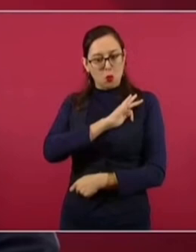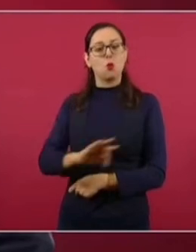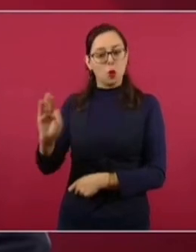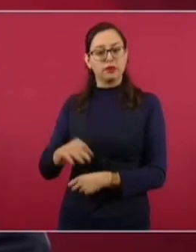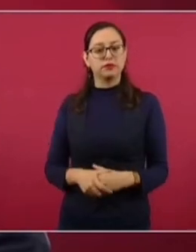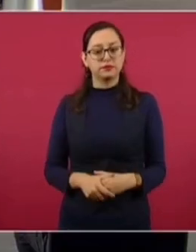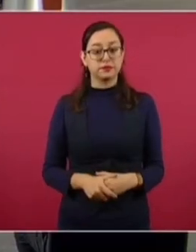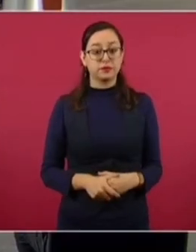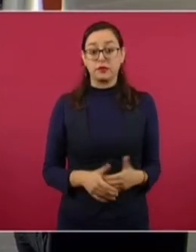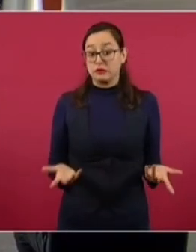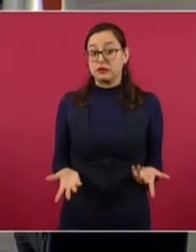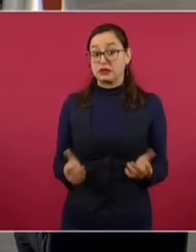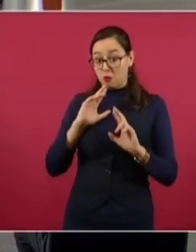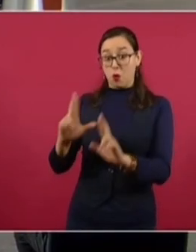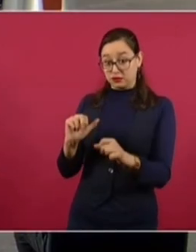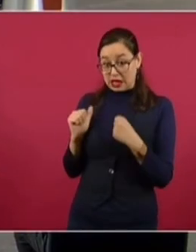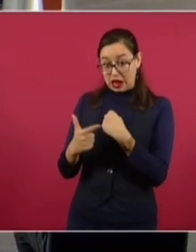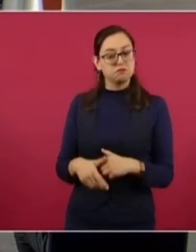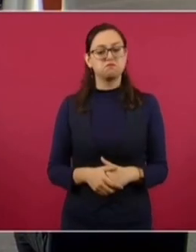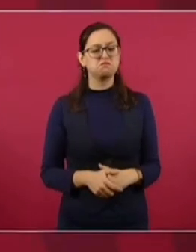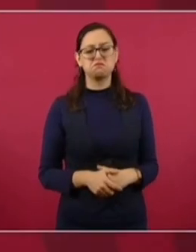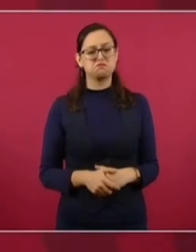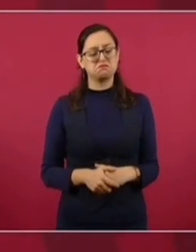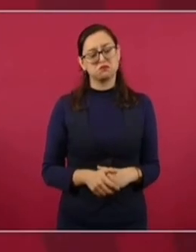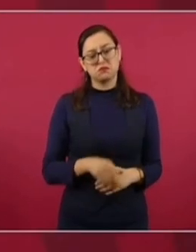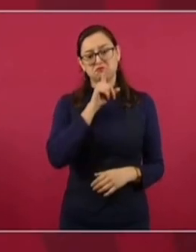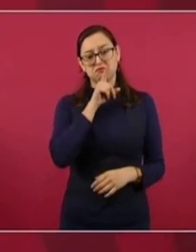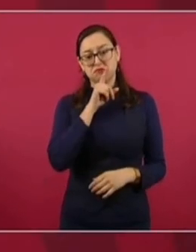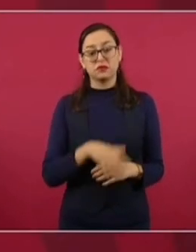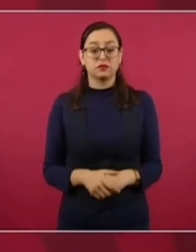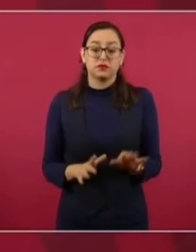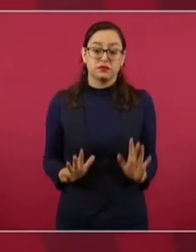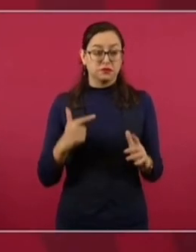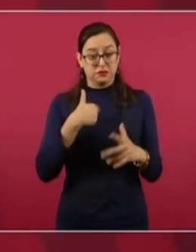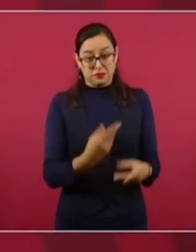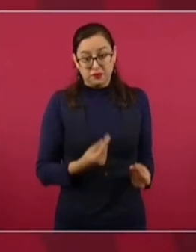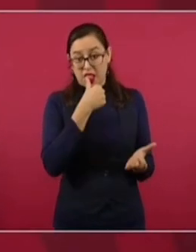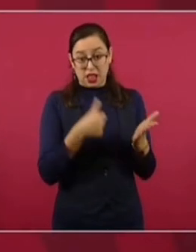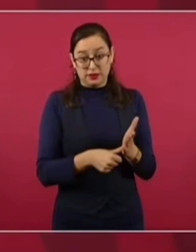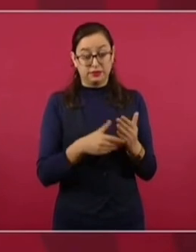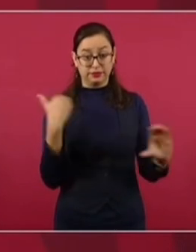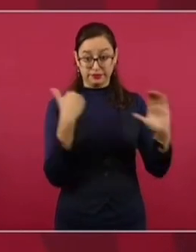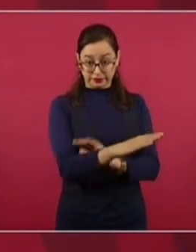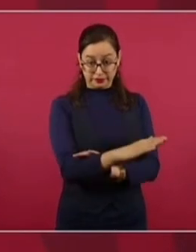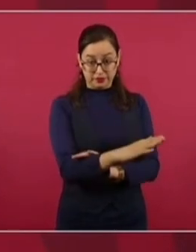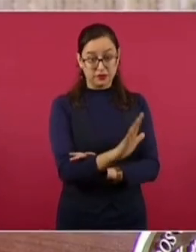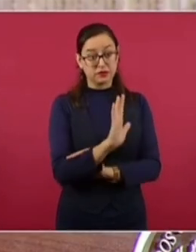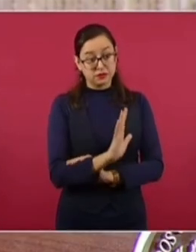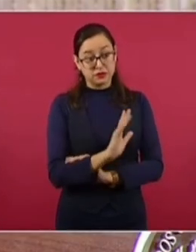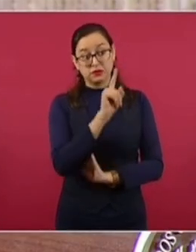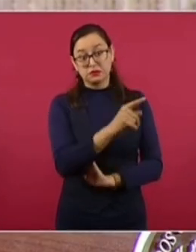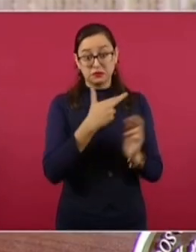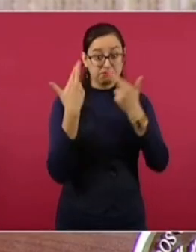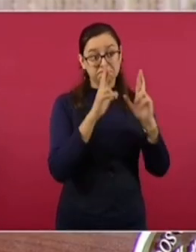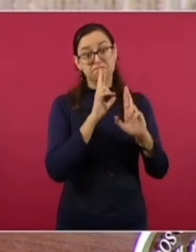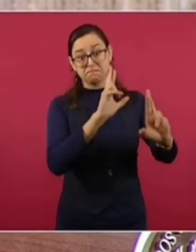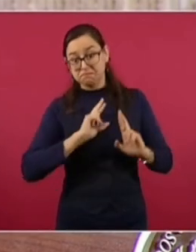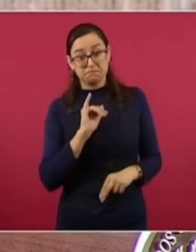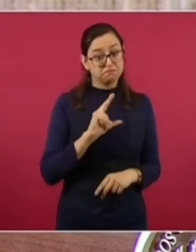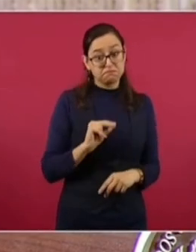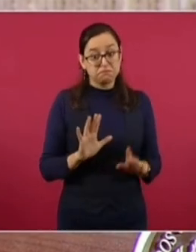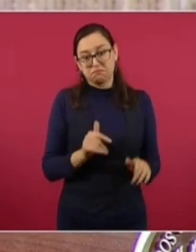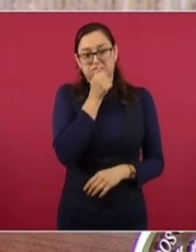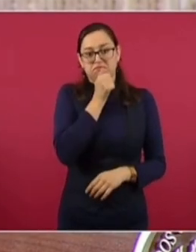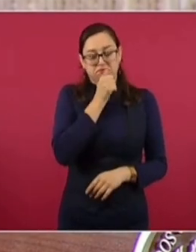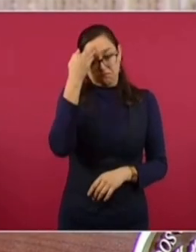Julián Assange. ¿Y ya recibió alguna respuesta? No, porque tengo que ser respetuoso, tengo que esperar a que lo analice y se den los